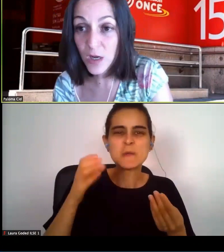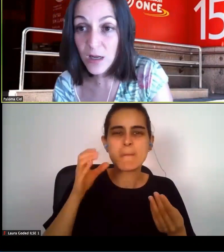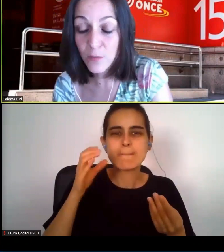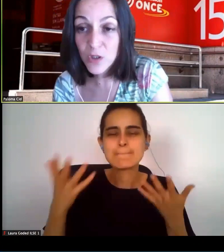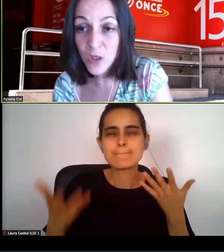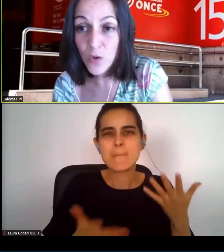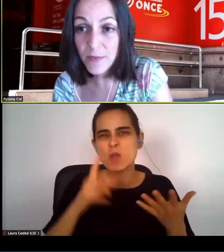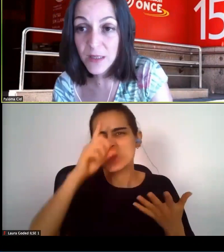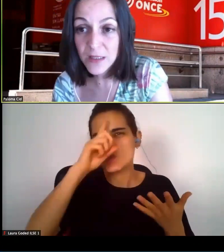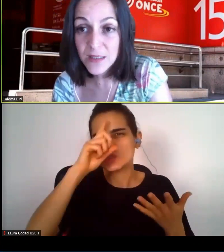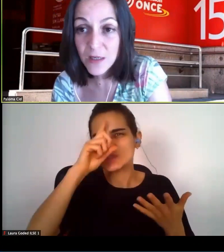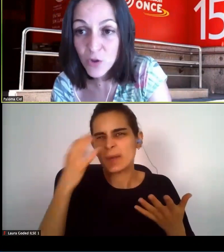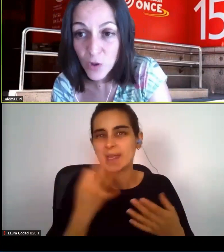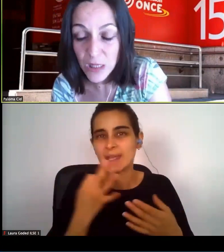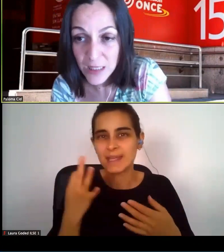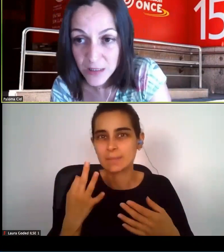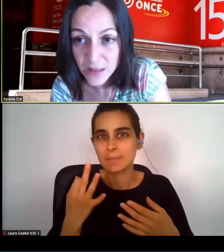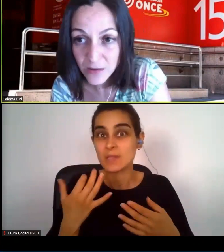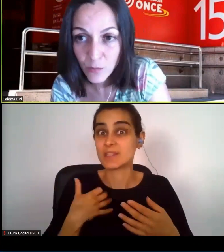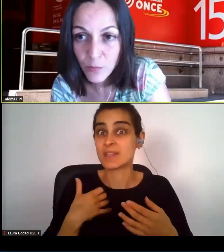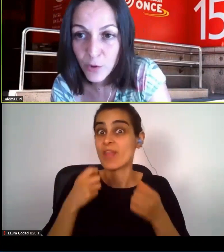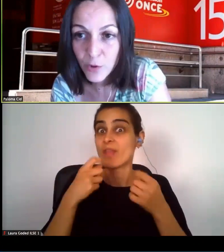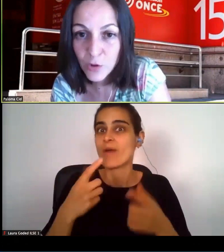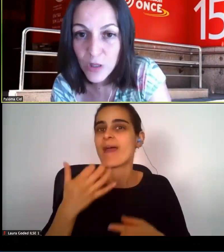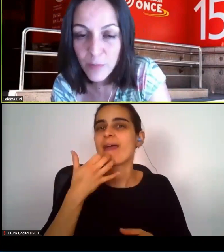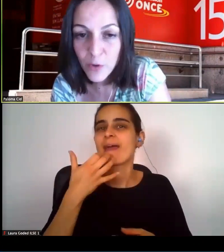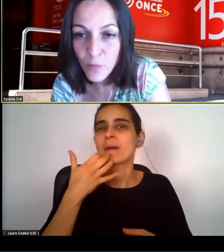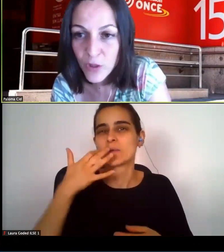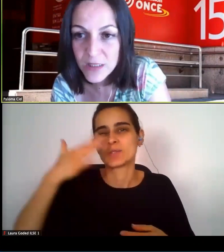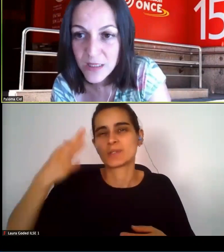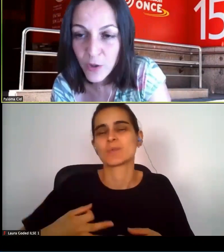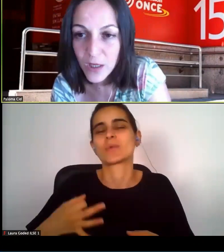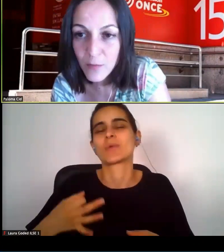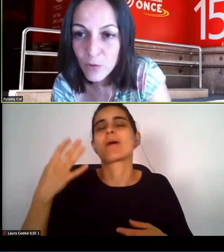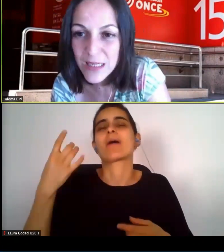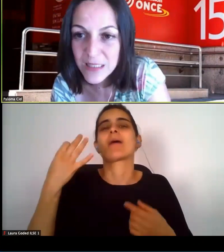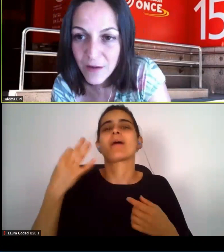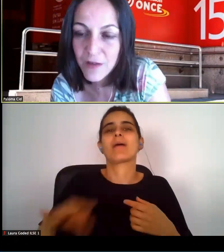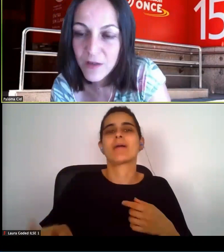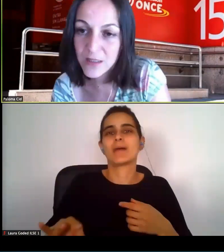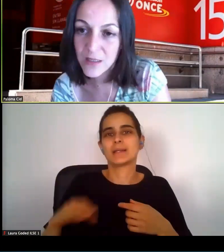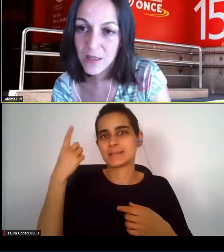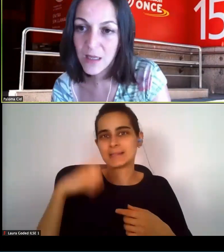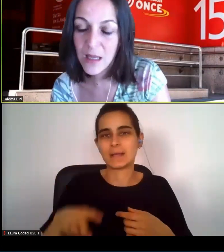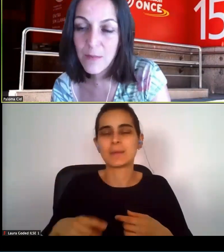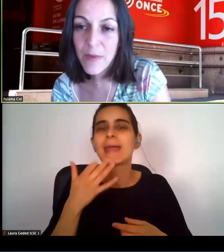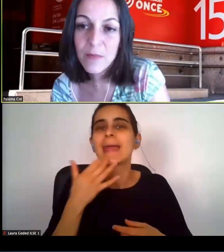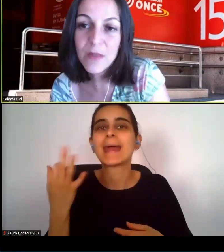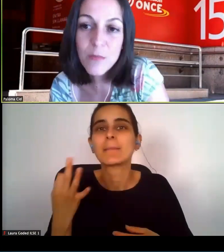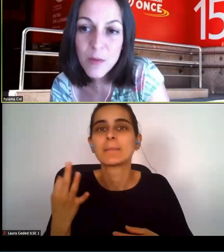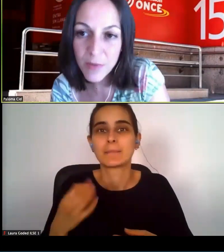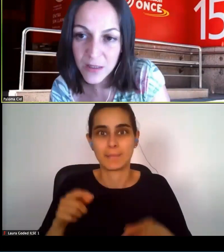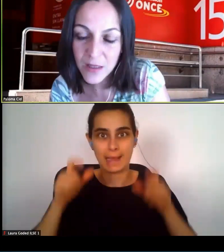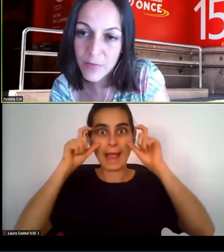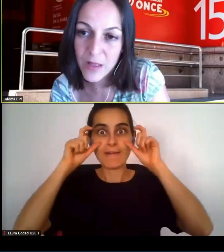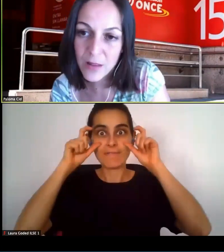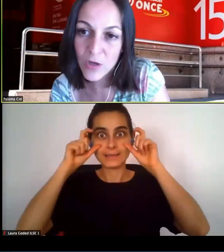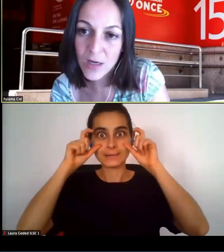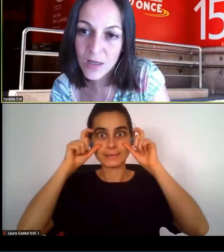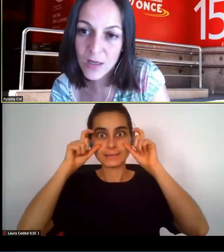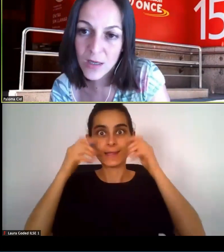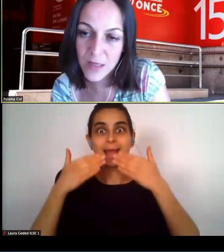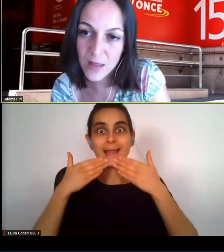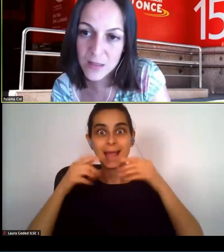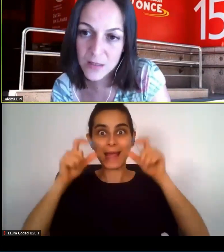pongo ejemplos, seguramente sí los conoceréis. Un producto de apoyo puede ser, por ejemplo, unas gafas que me permiten mi participación